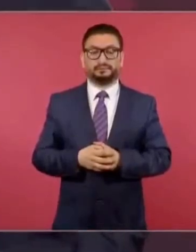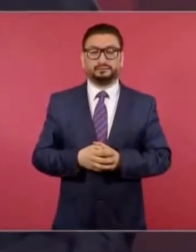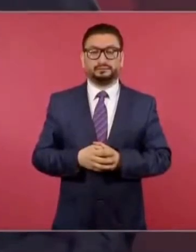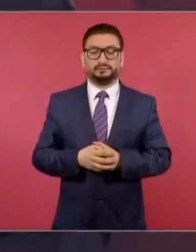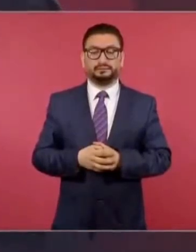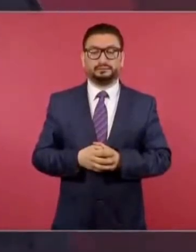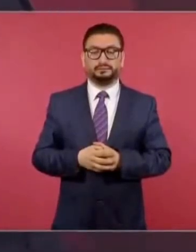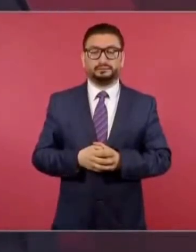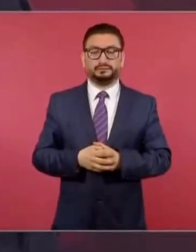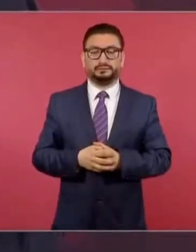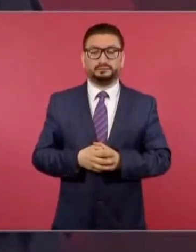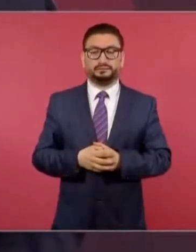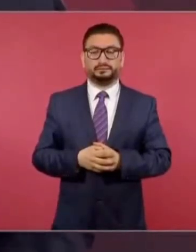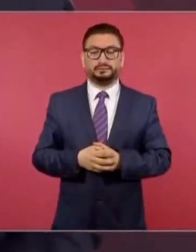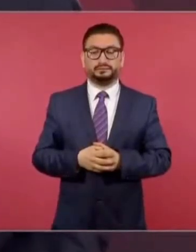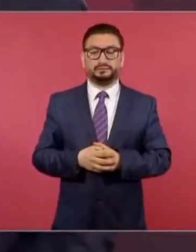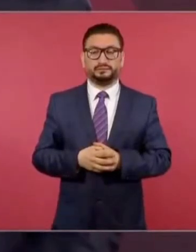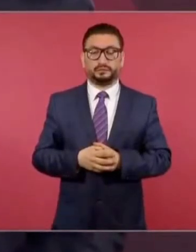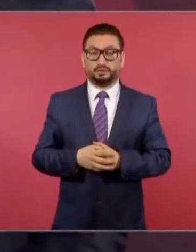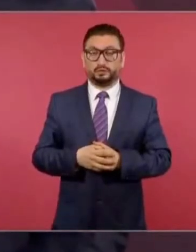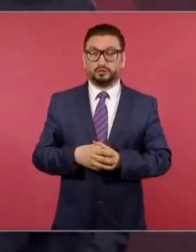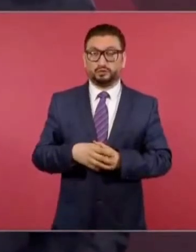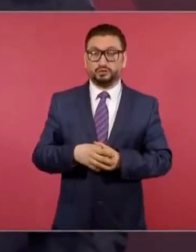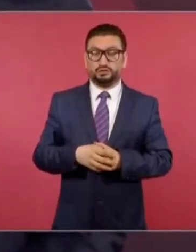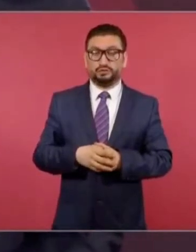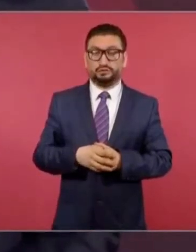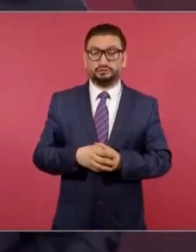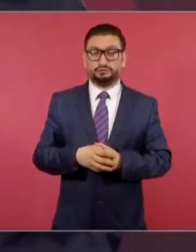tener la misma